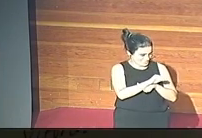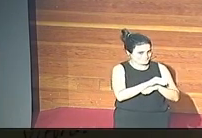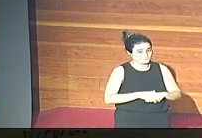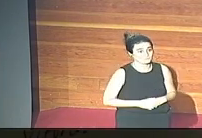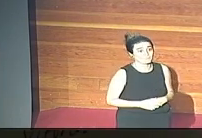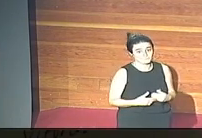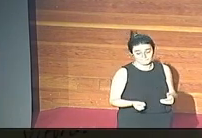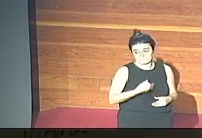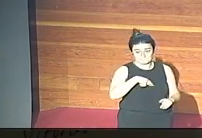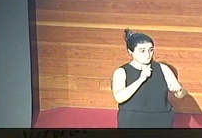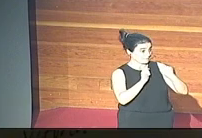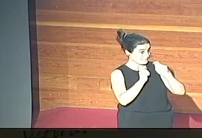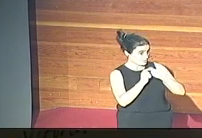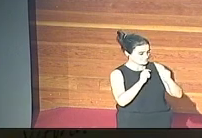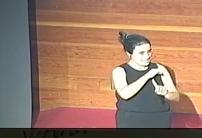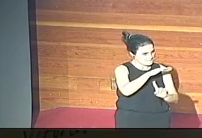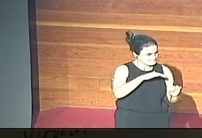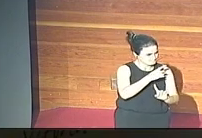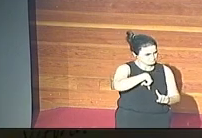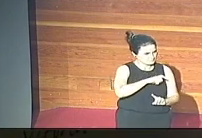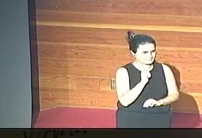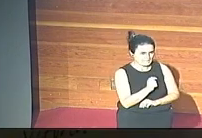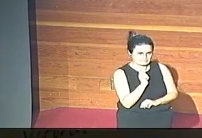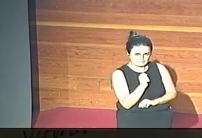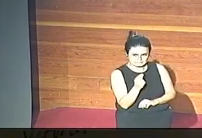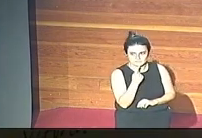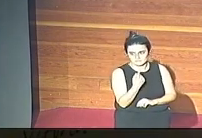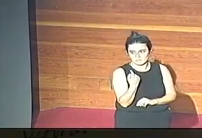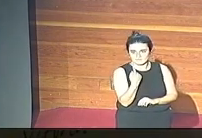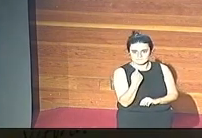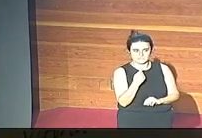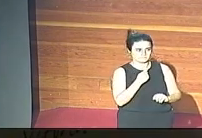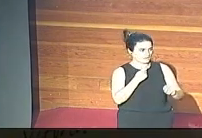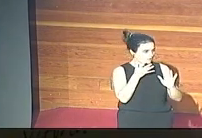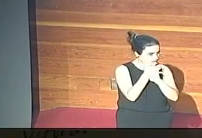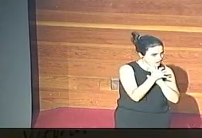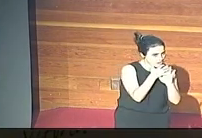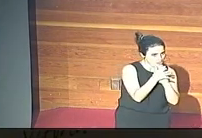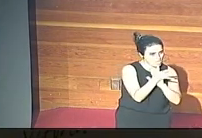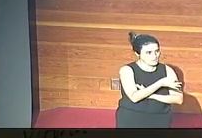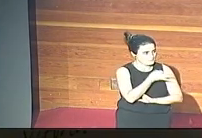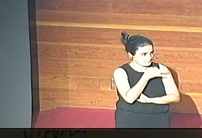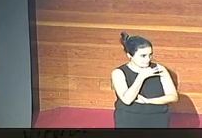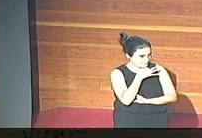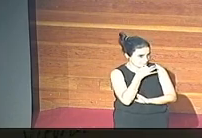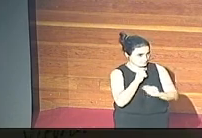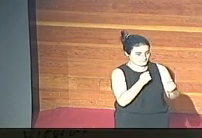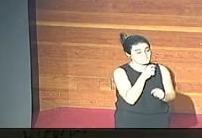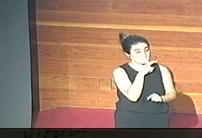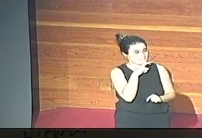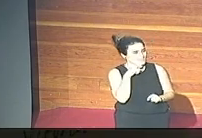siempre decimos los proyectos ambientales que tenemos que divulgar mucho y darle valor a lo que tenemos para cuidarlo y no